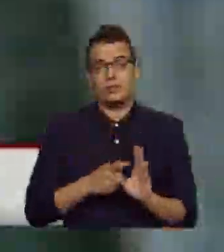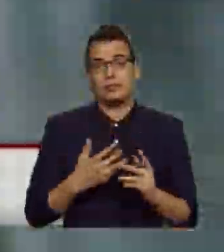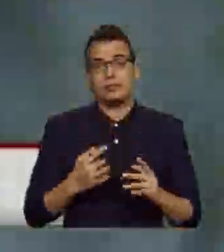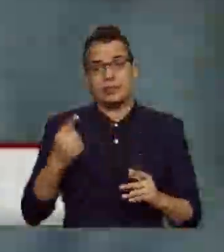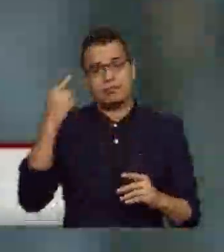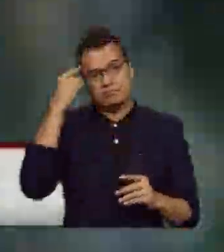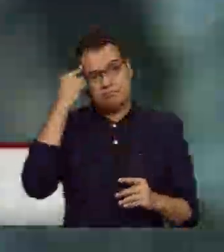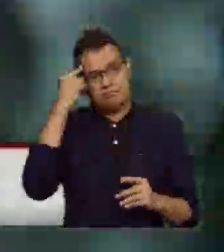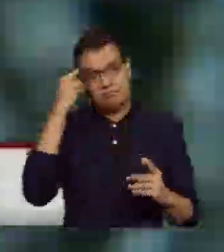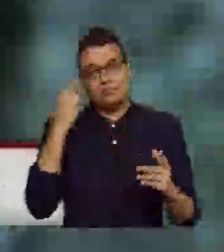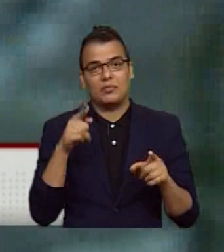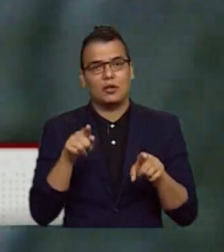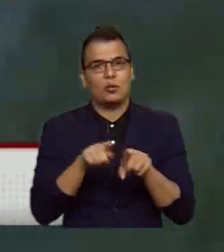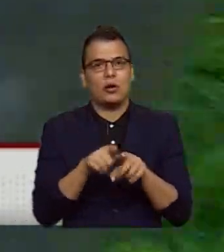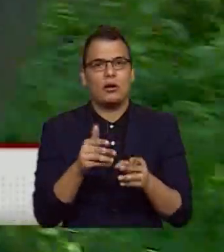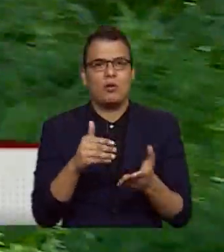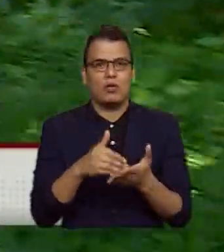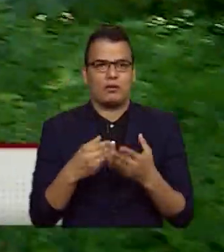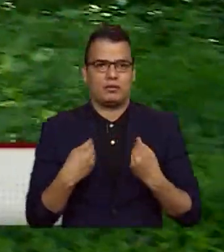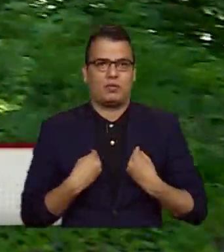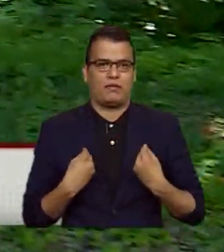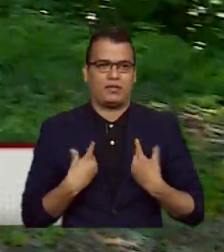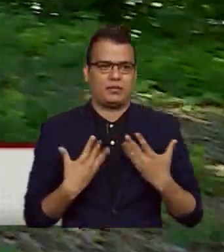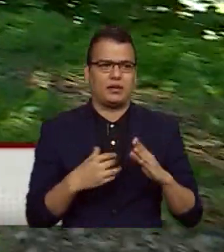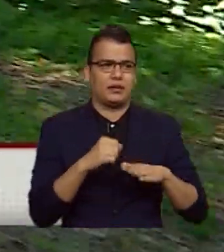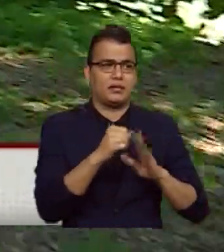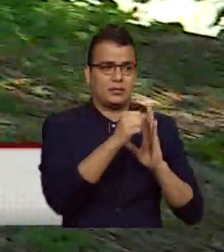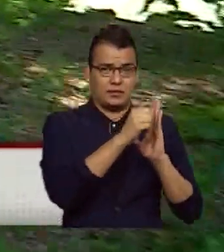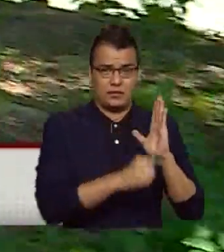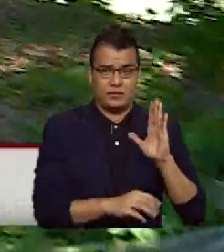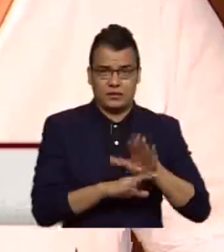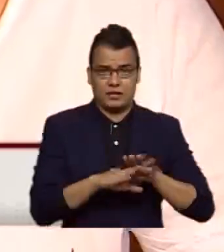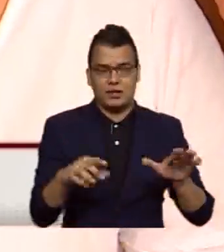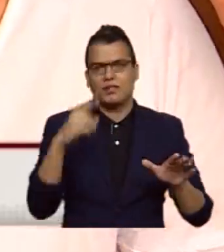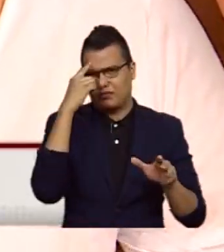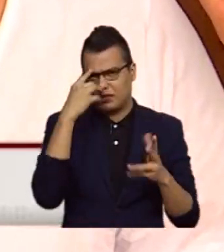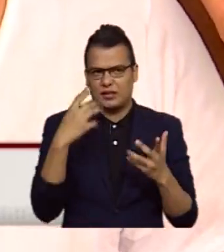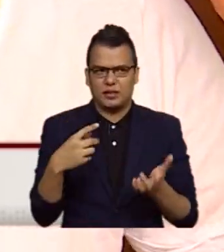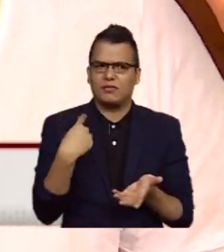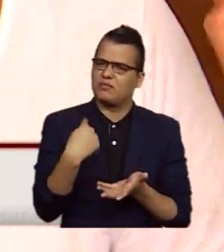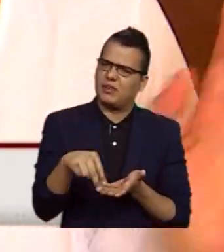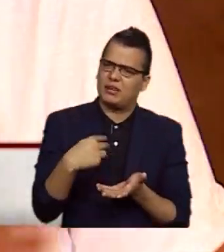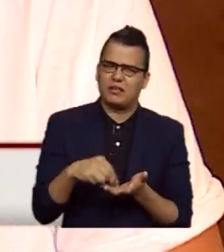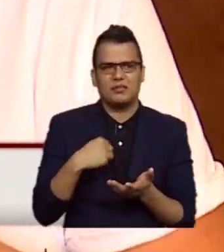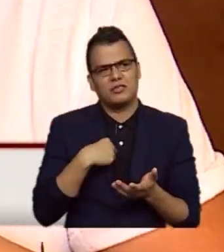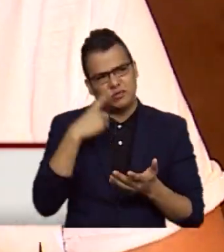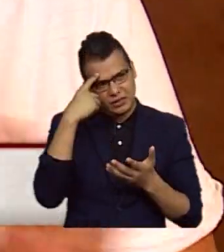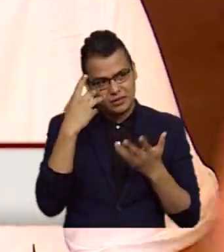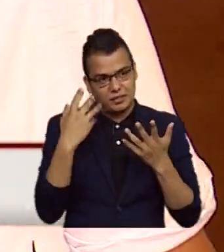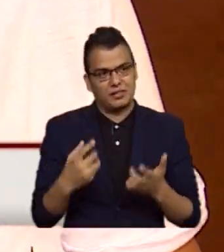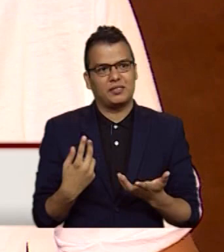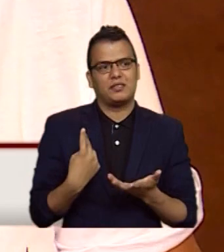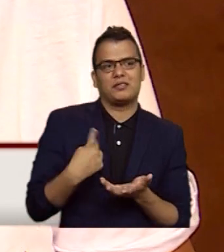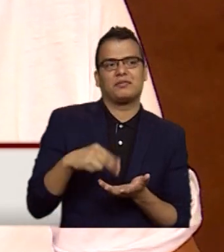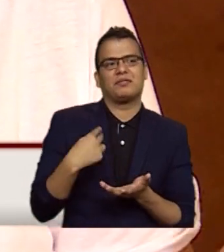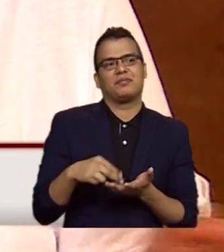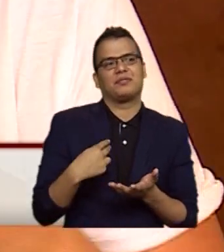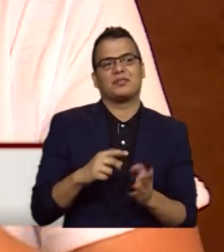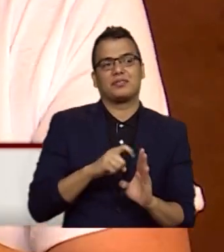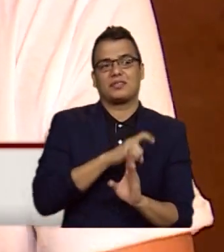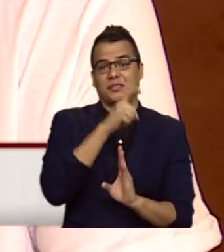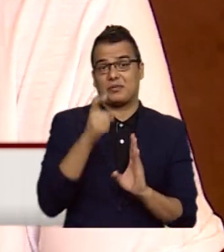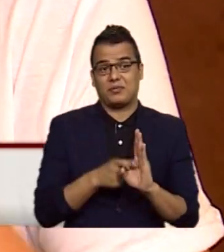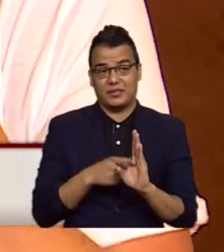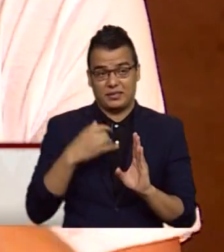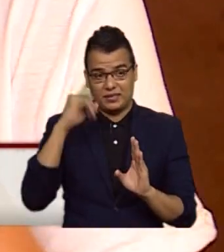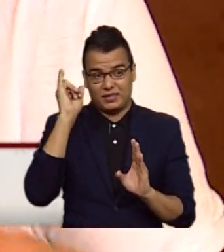Ella piensa que volvió a vivir. Yo salí de la cirugía y yo quería bailar y yo hasta bailé. Créame que yo bailé hasta el vals, después de la